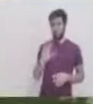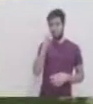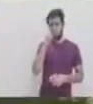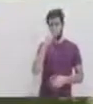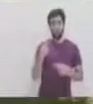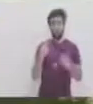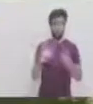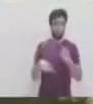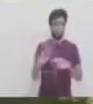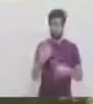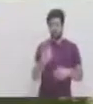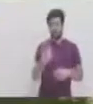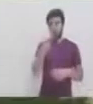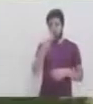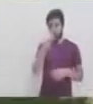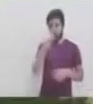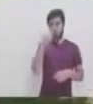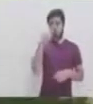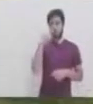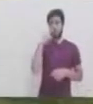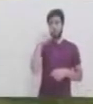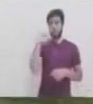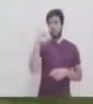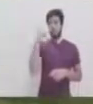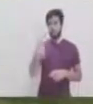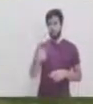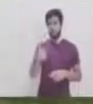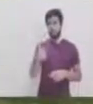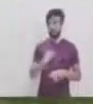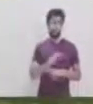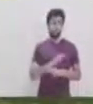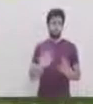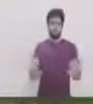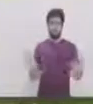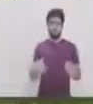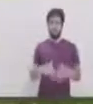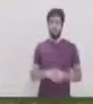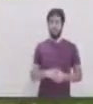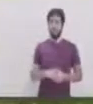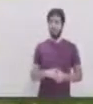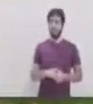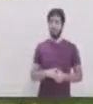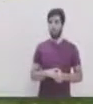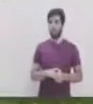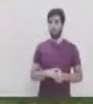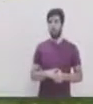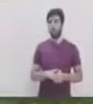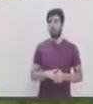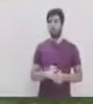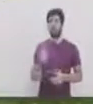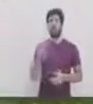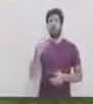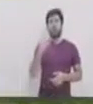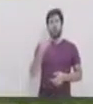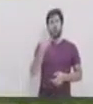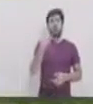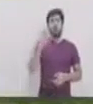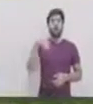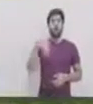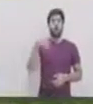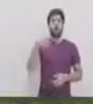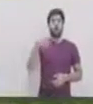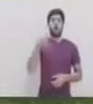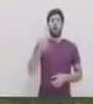recuerdan, como lo explicamos en el tema de la familia anteriormente, T-I-A. Compra, voy a colocar mi